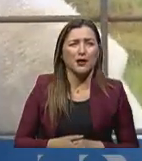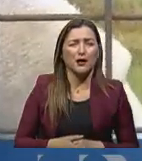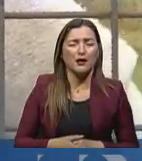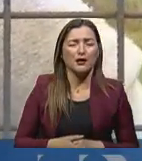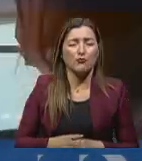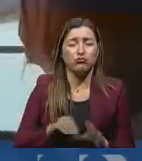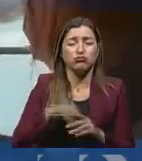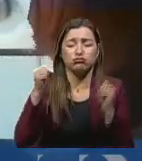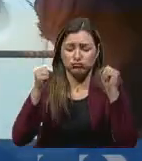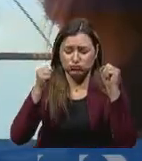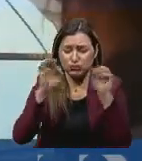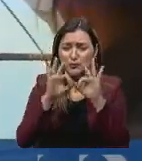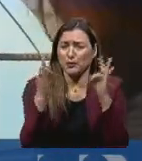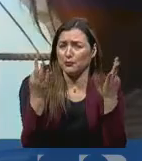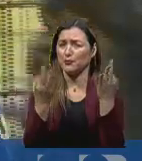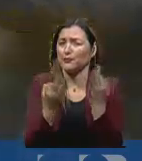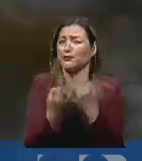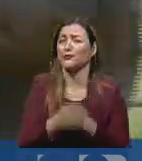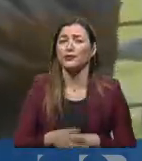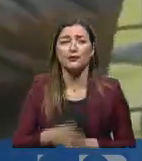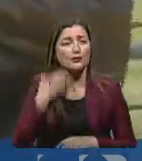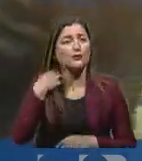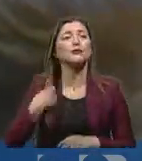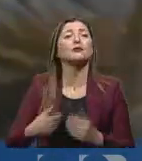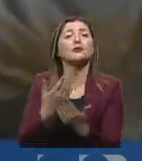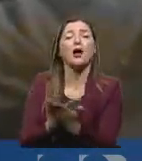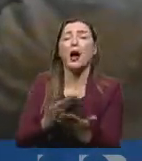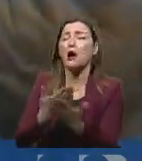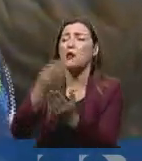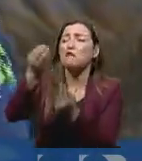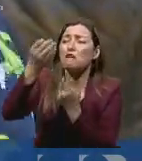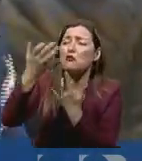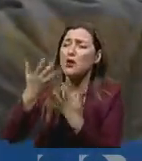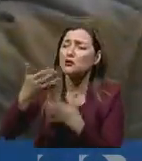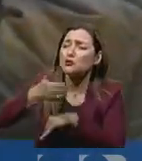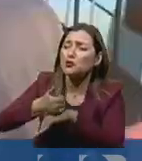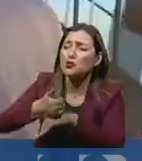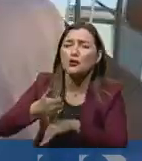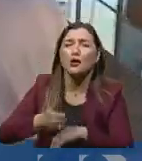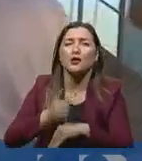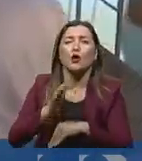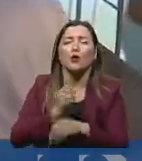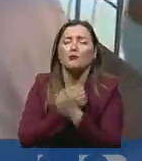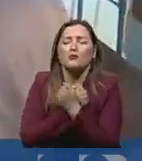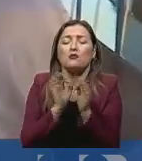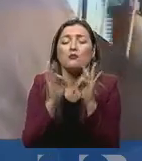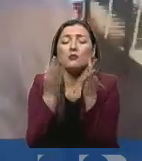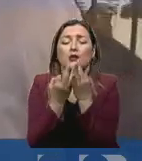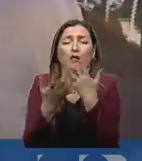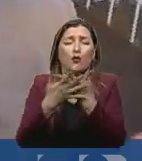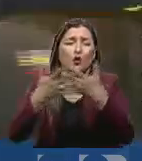en los Exteriores en tanto los familiares de los ríos exigían información a los encargados del centro sobre sus seres queridos